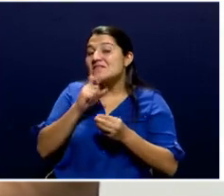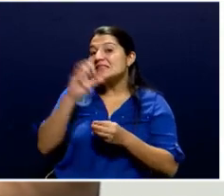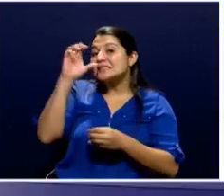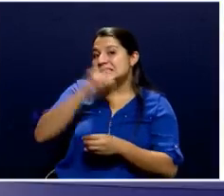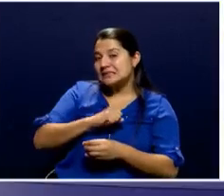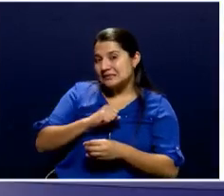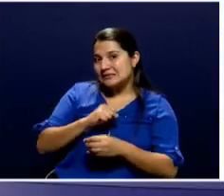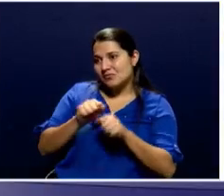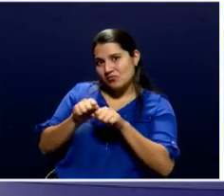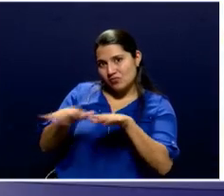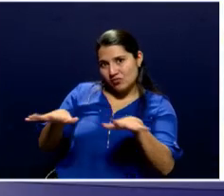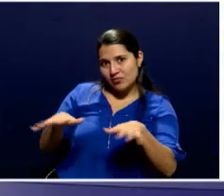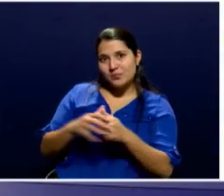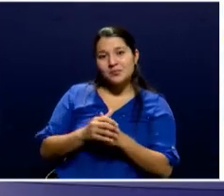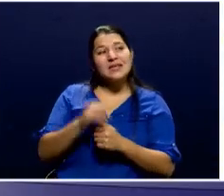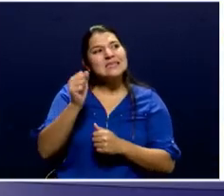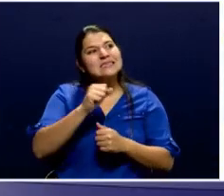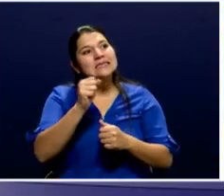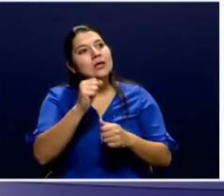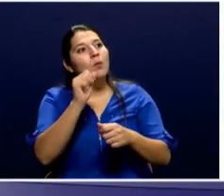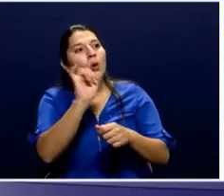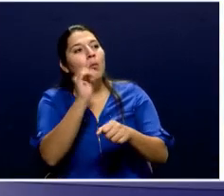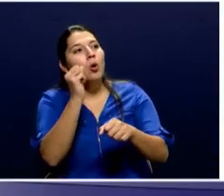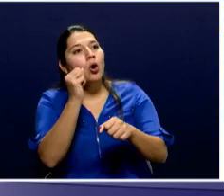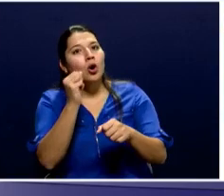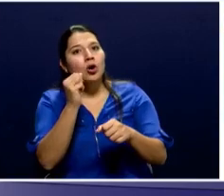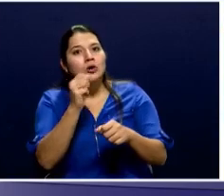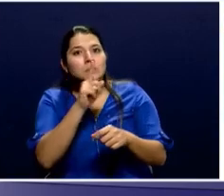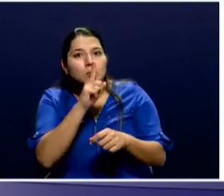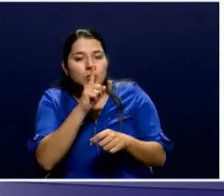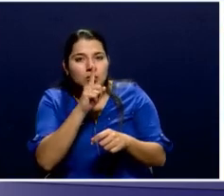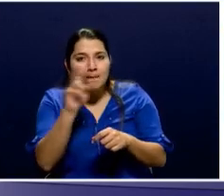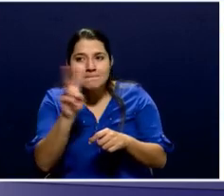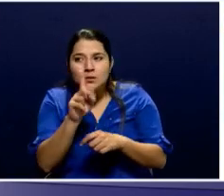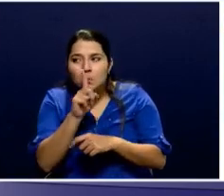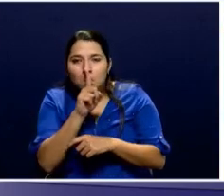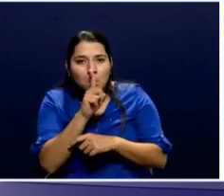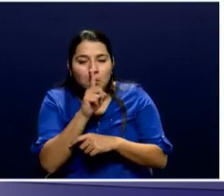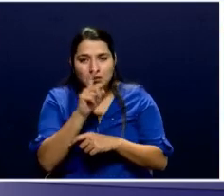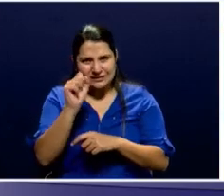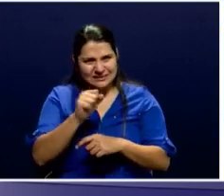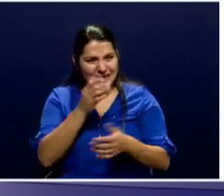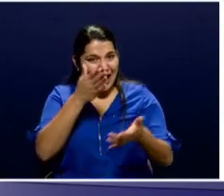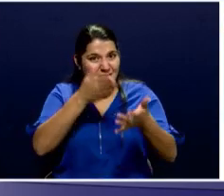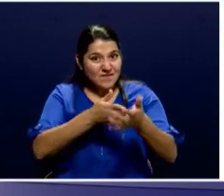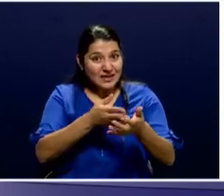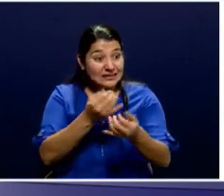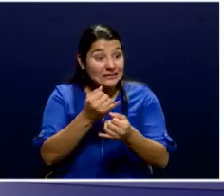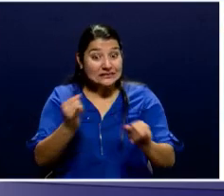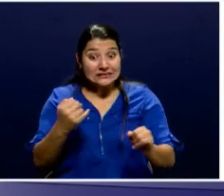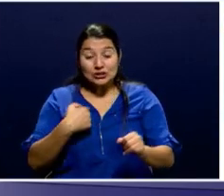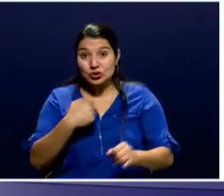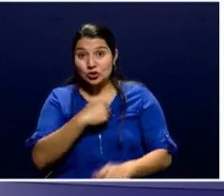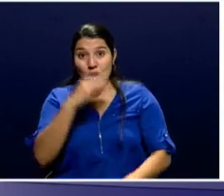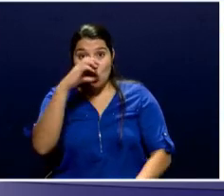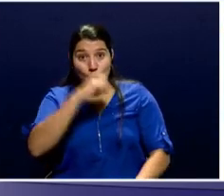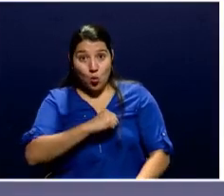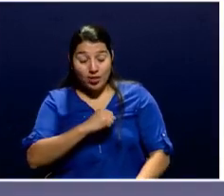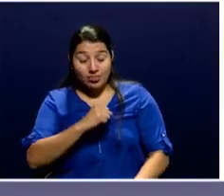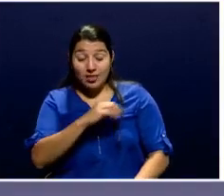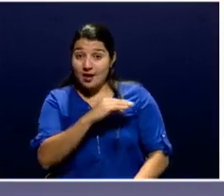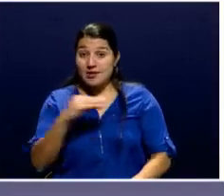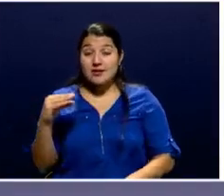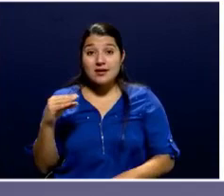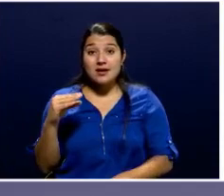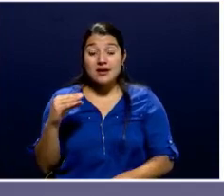Un asesino silencioso, un virus que nos afecta sin que nos demos cuenta y nos